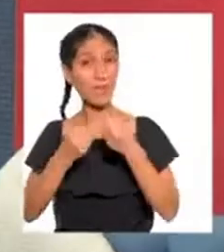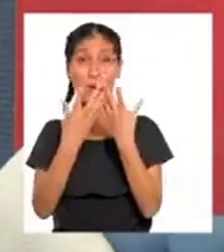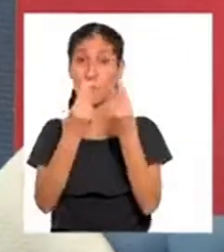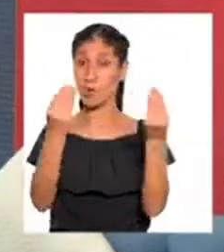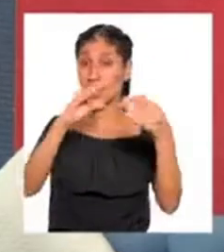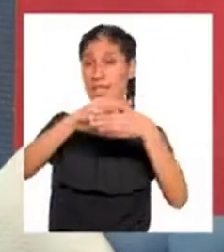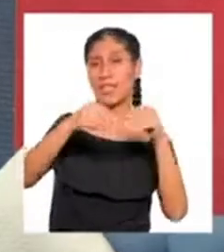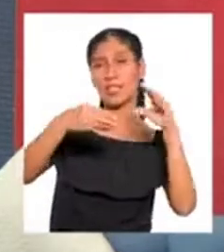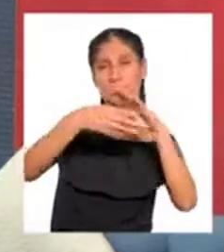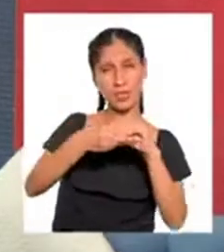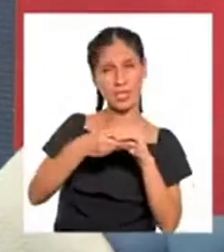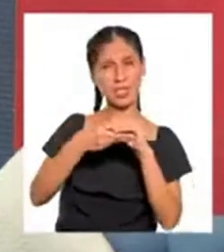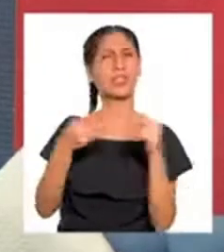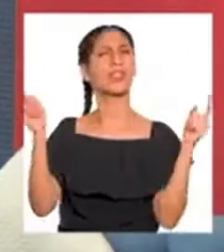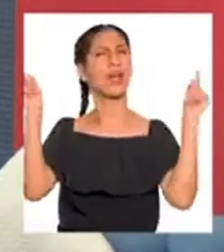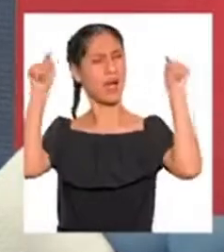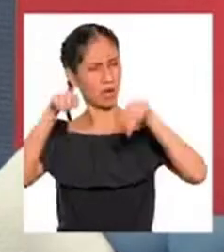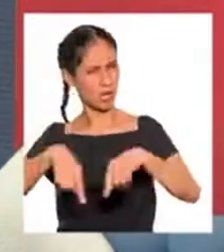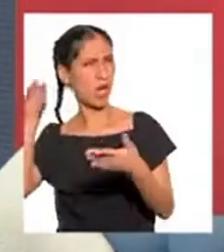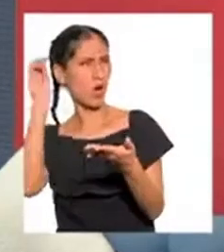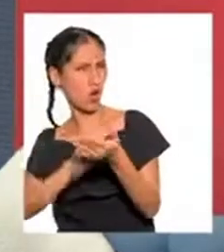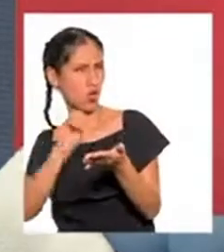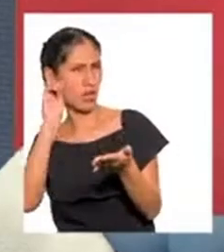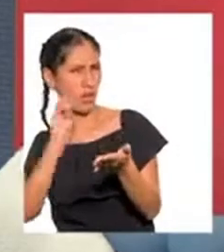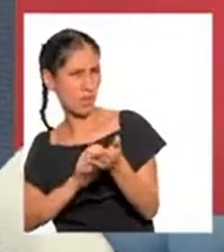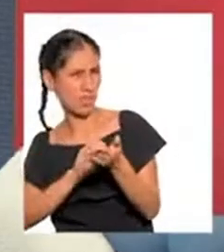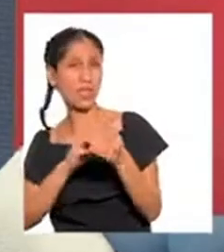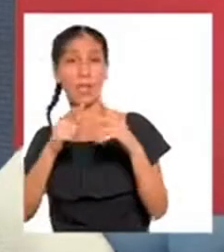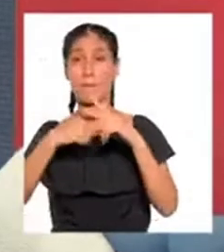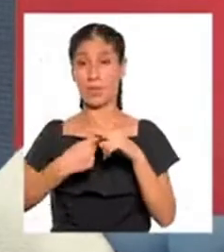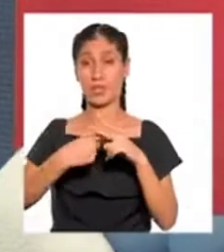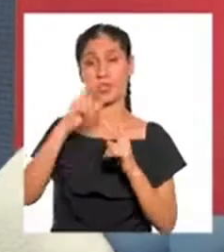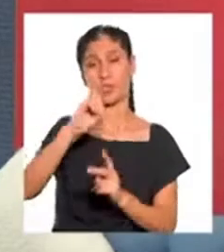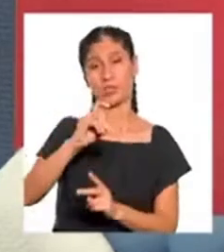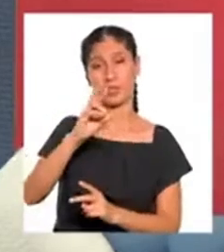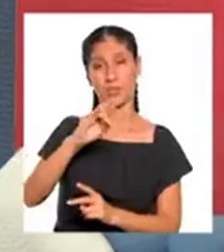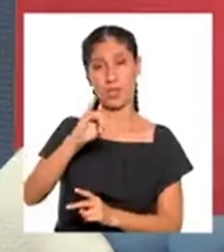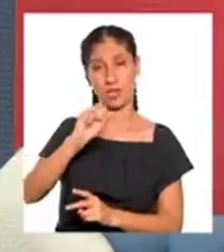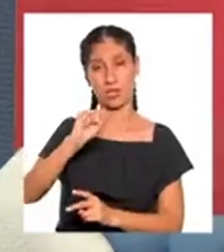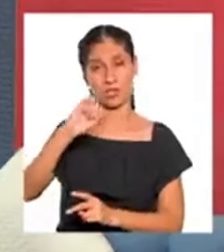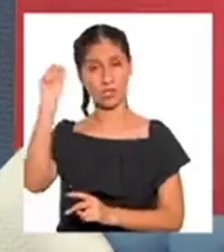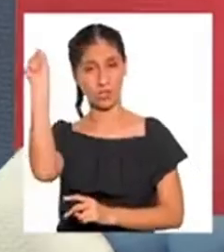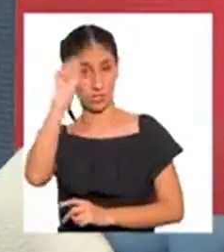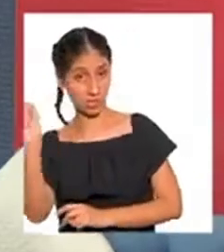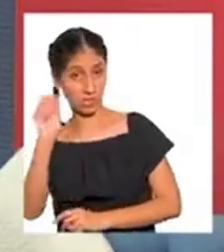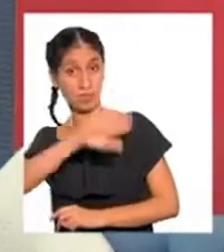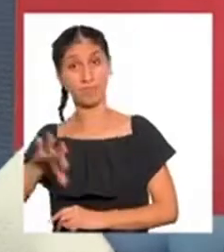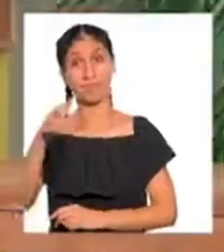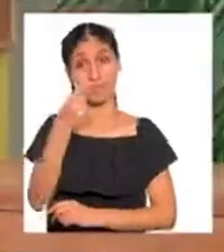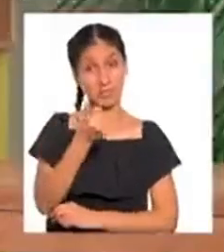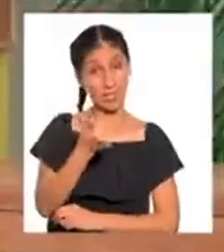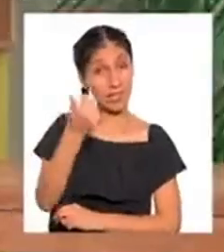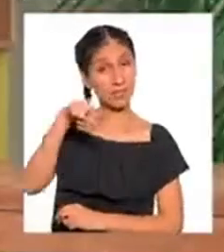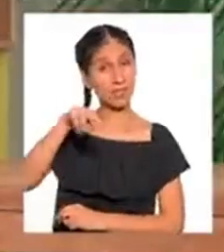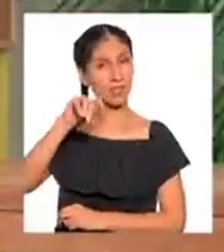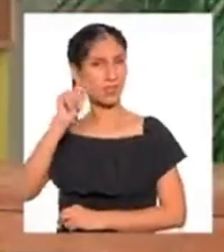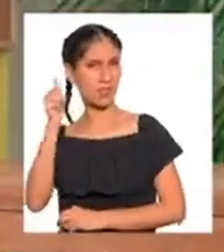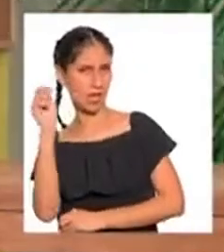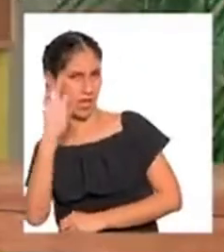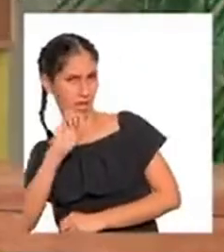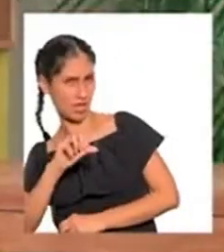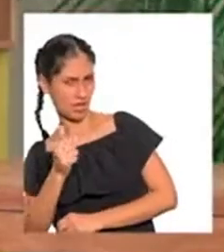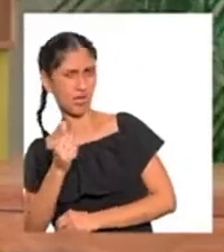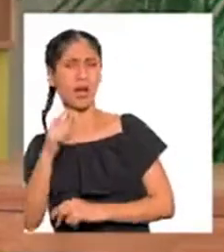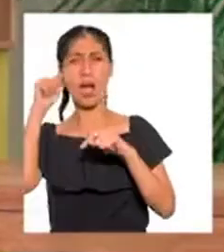estas experiencias se vuelven a dar ahora por la crisis sanitaria a raíz de la proliferación de la COVID-19. Al cumplir